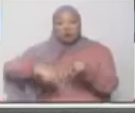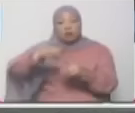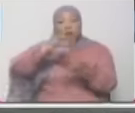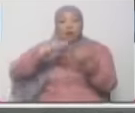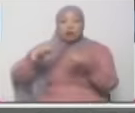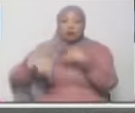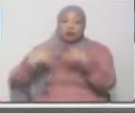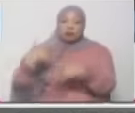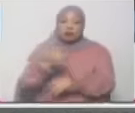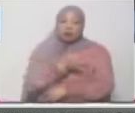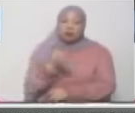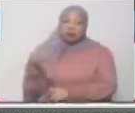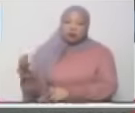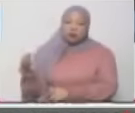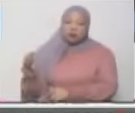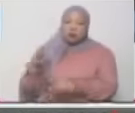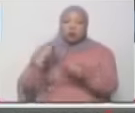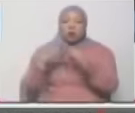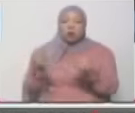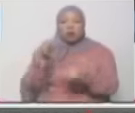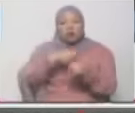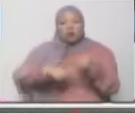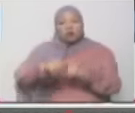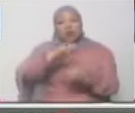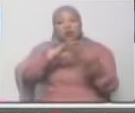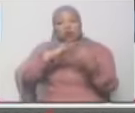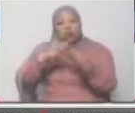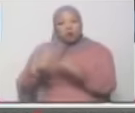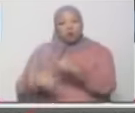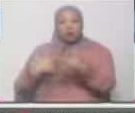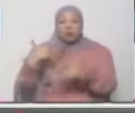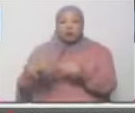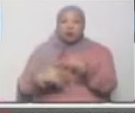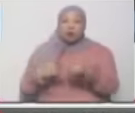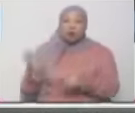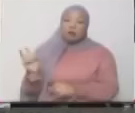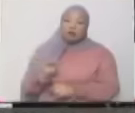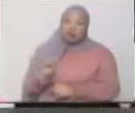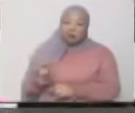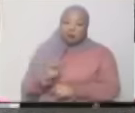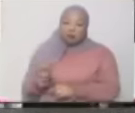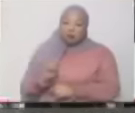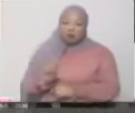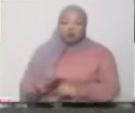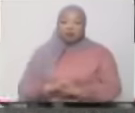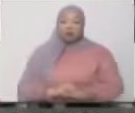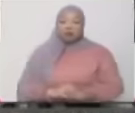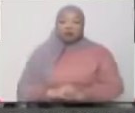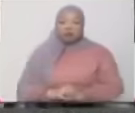y perfeccionar todos los circuitos comunales y comunas del país.